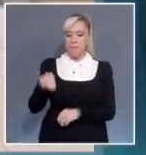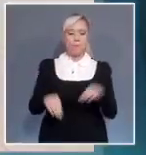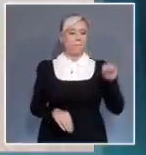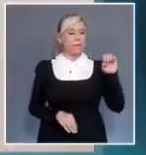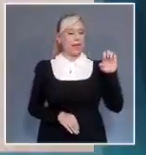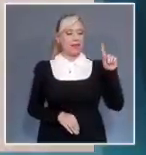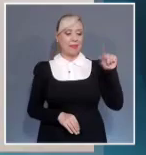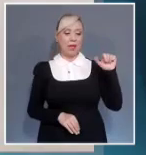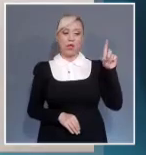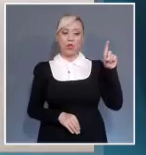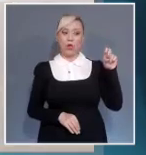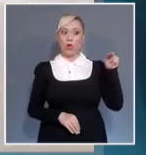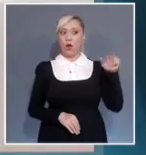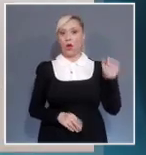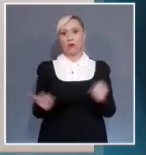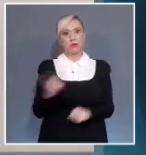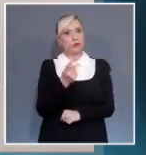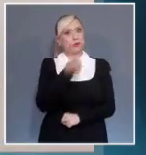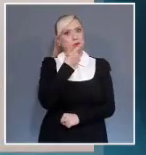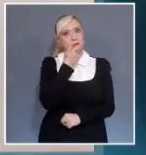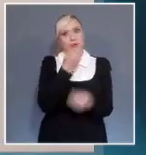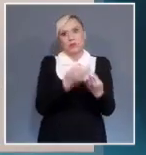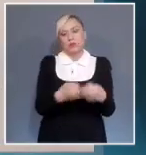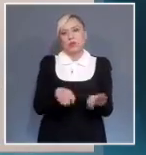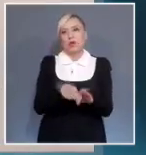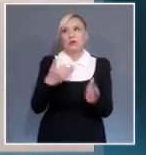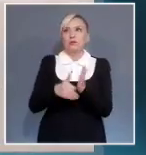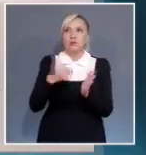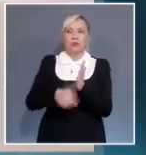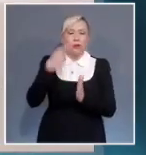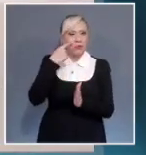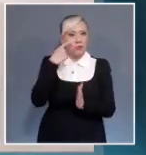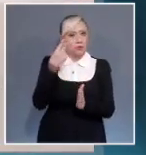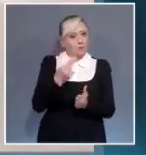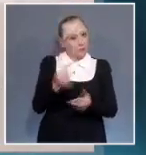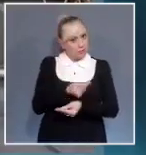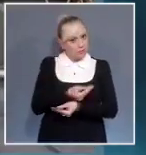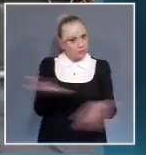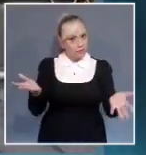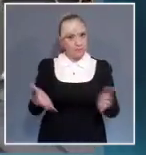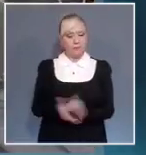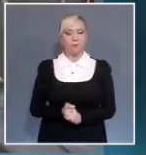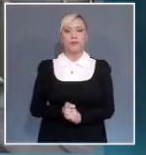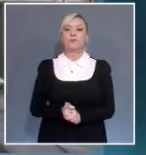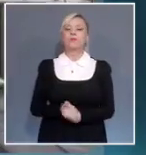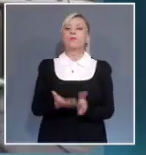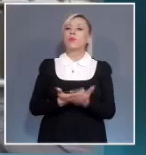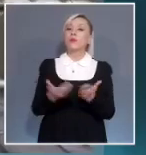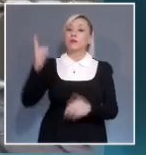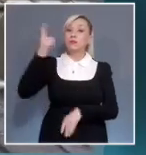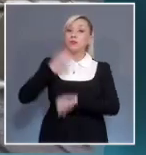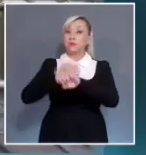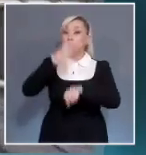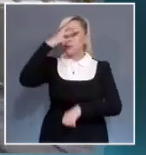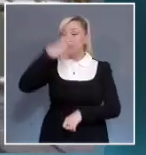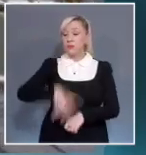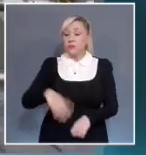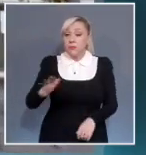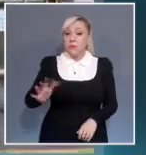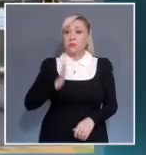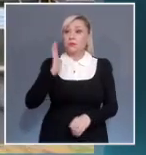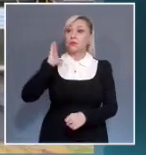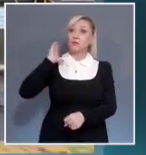de Jesús Cabrera del Tribunal Superior de Justicia del Estado de México emitió la primera sentencia que castiga un ataque con